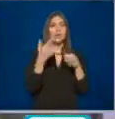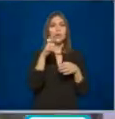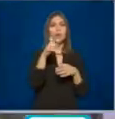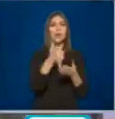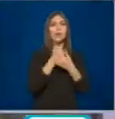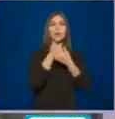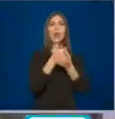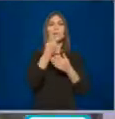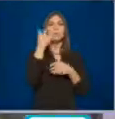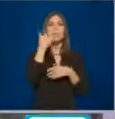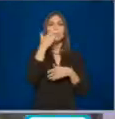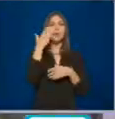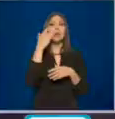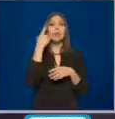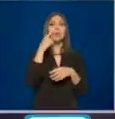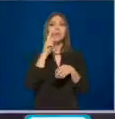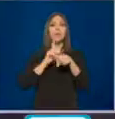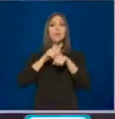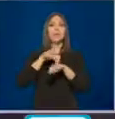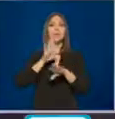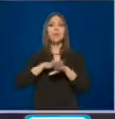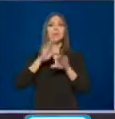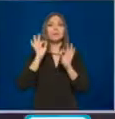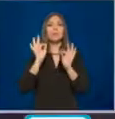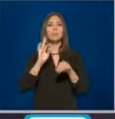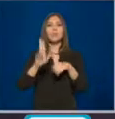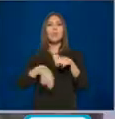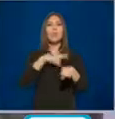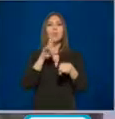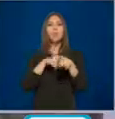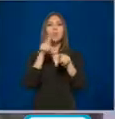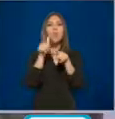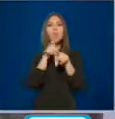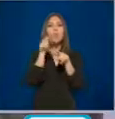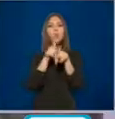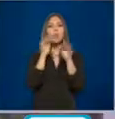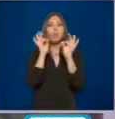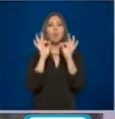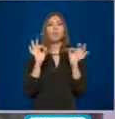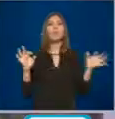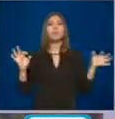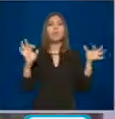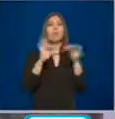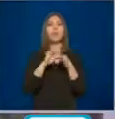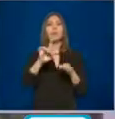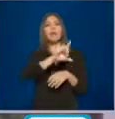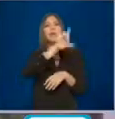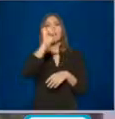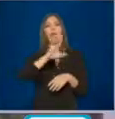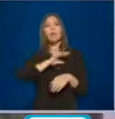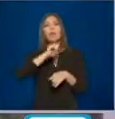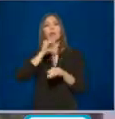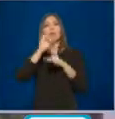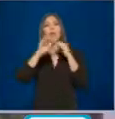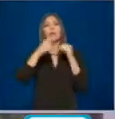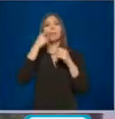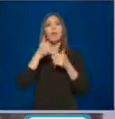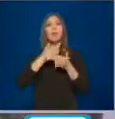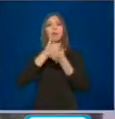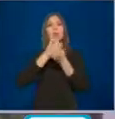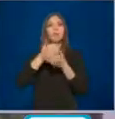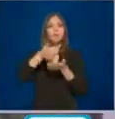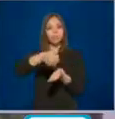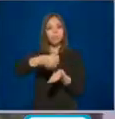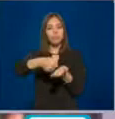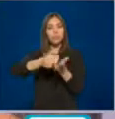una pigmentación como muy natural, pero sobre todo también tiene un tratamiento posterior Eso. que es para acondicionar y dar brillo a tu cabello para